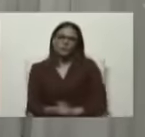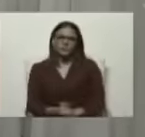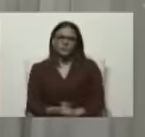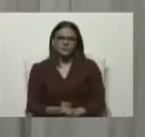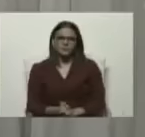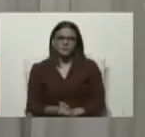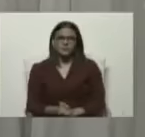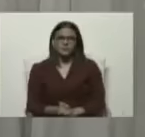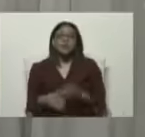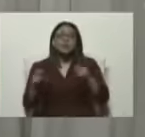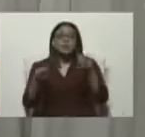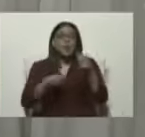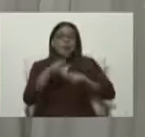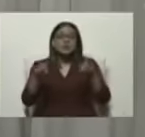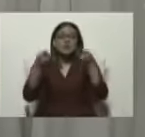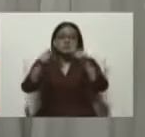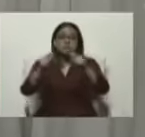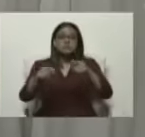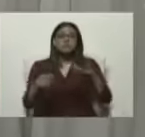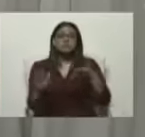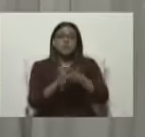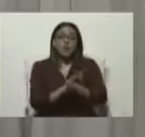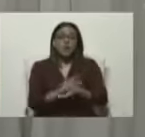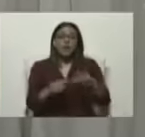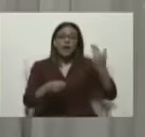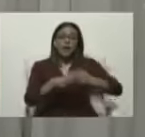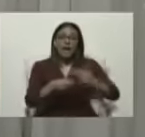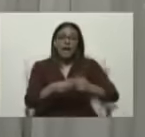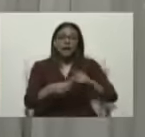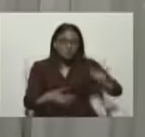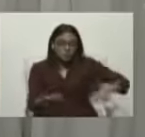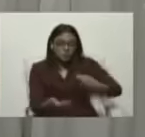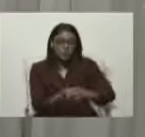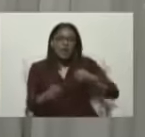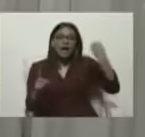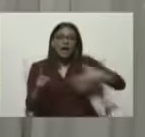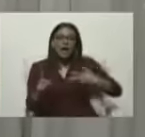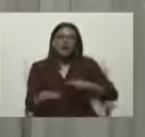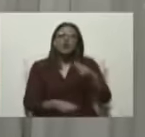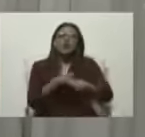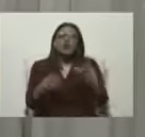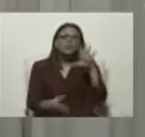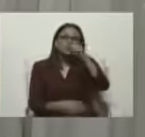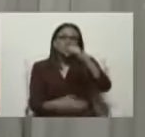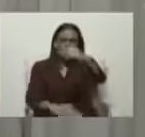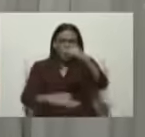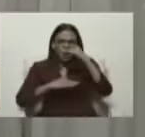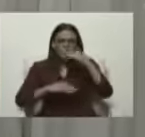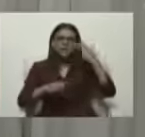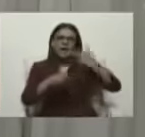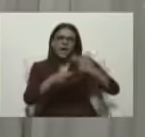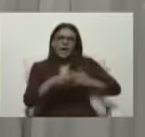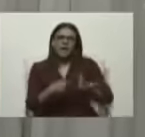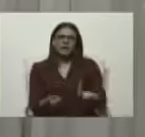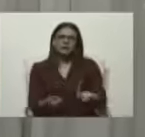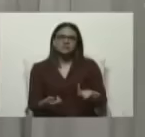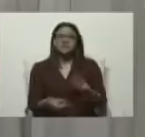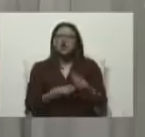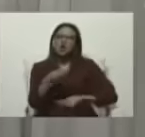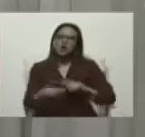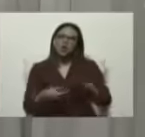Si te privatizan el gas, vas a tener que cocinar con leña, si la consigues, si no te la cobran.